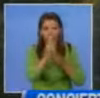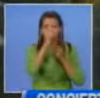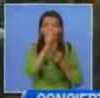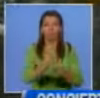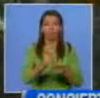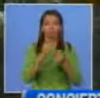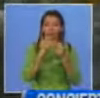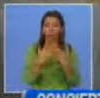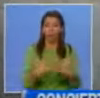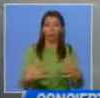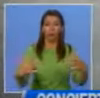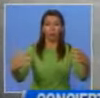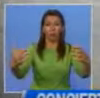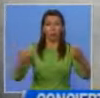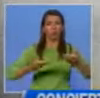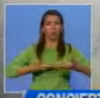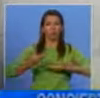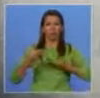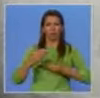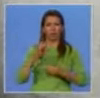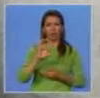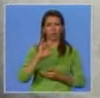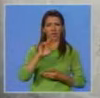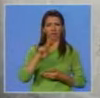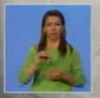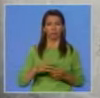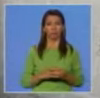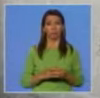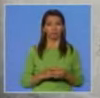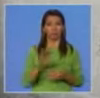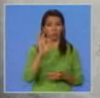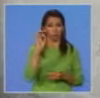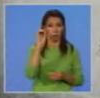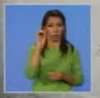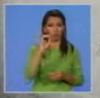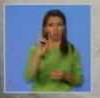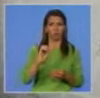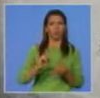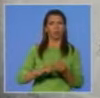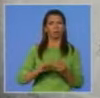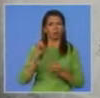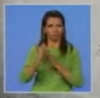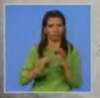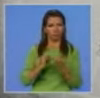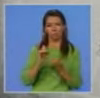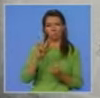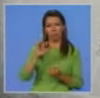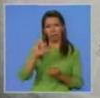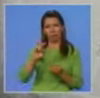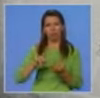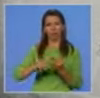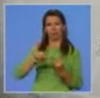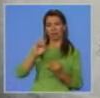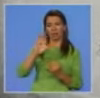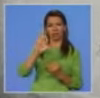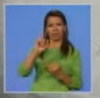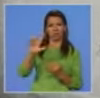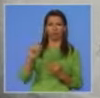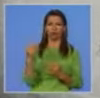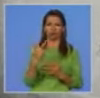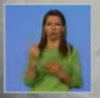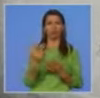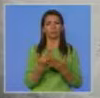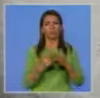Eloy Alfaro. Y este 9 de octubre los internacionales Carlos Vives y Tito el Bambino se roban el show en la explanada del Centro Cívico Eloy